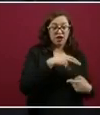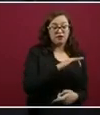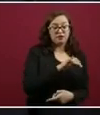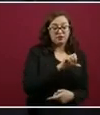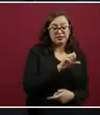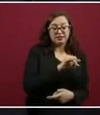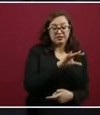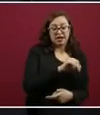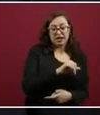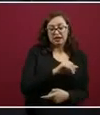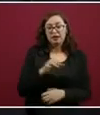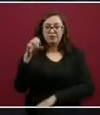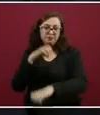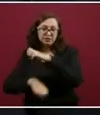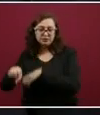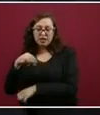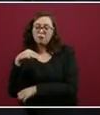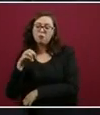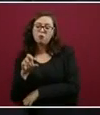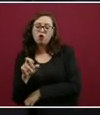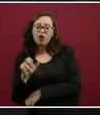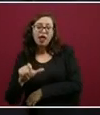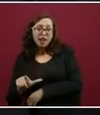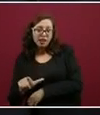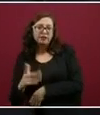las involucradas.